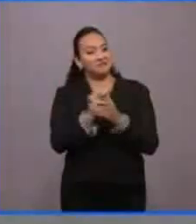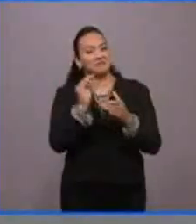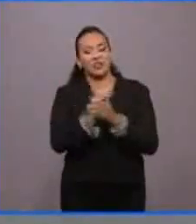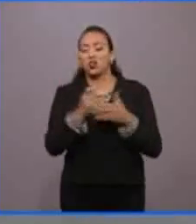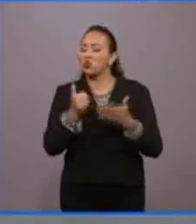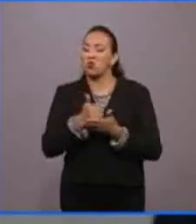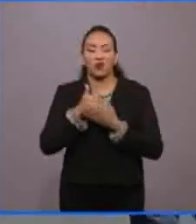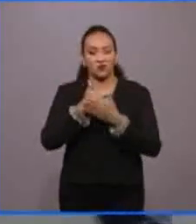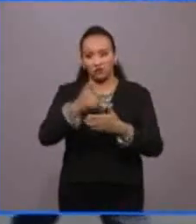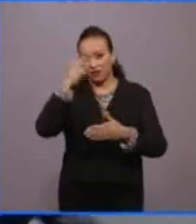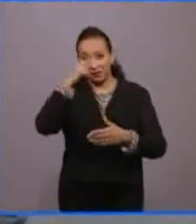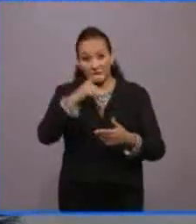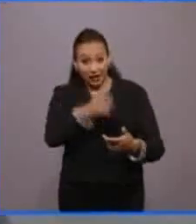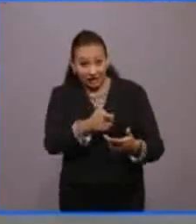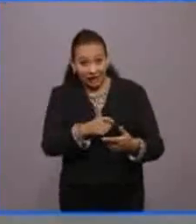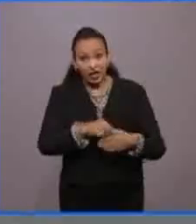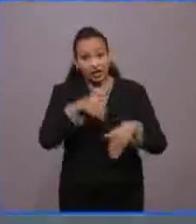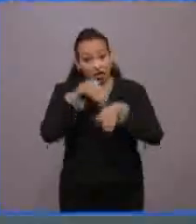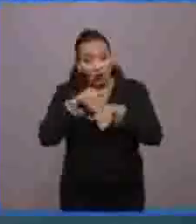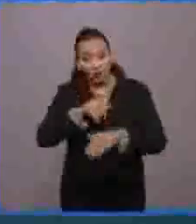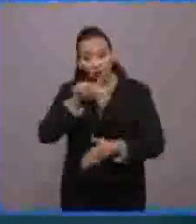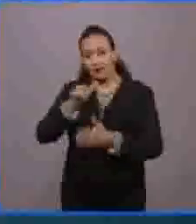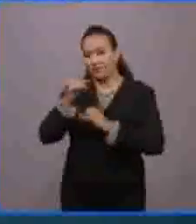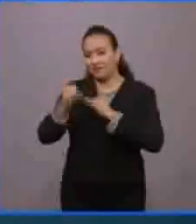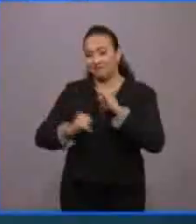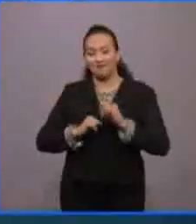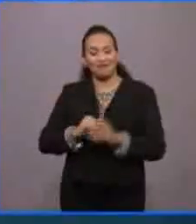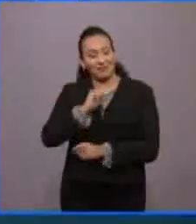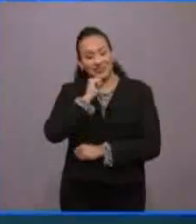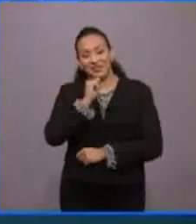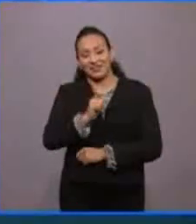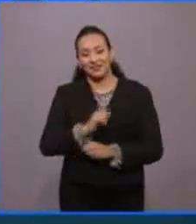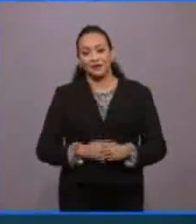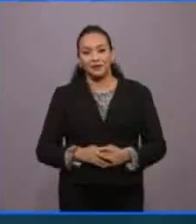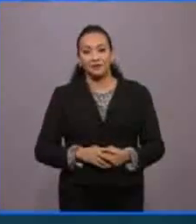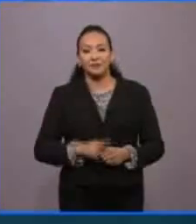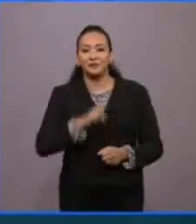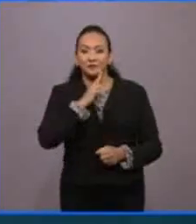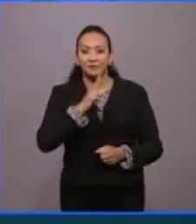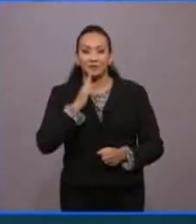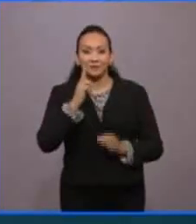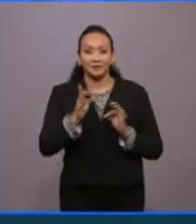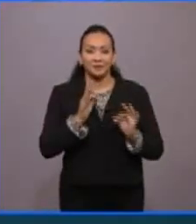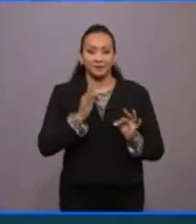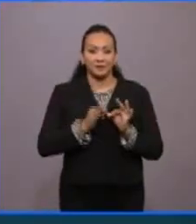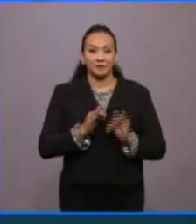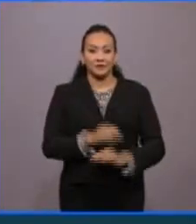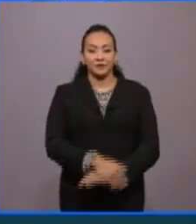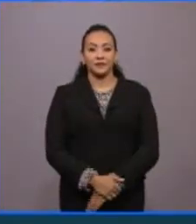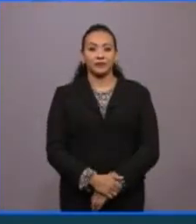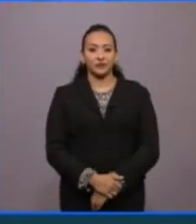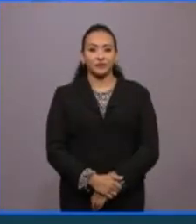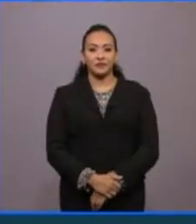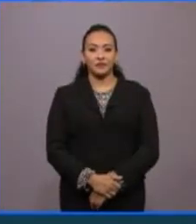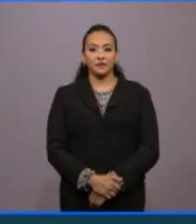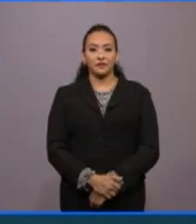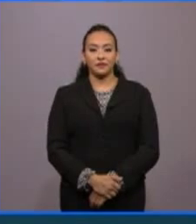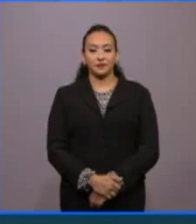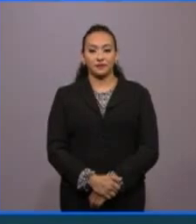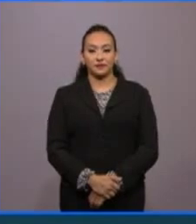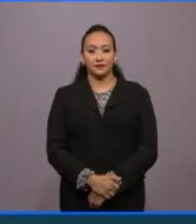el cumplimiento de esta recomendación. Con información de José Luis Guerra García para el canal del Poder Judicial de la